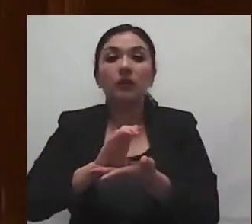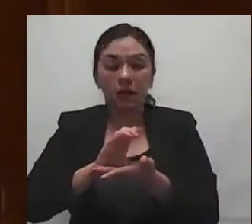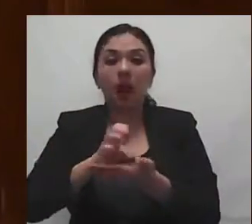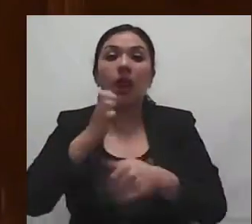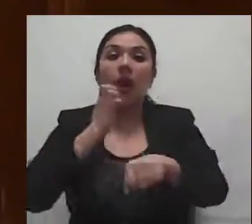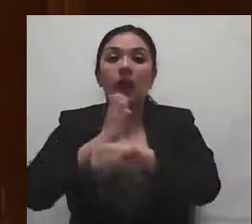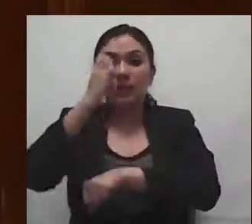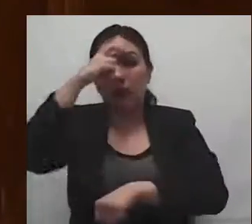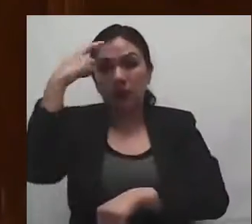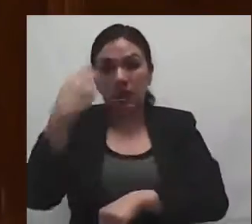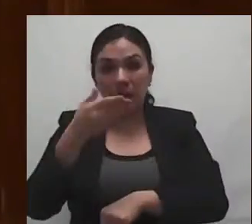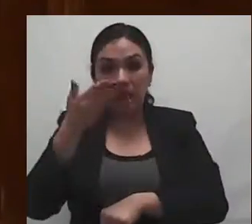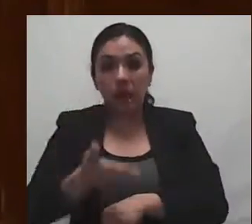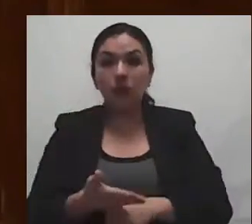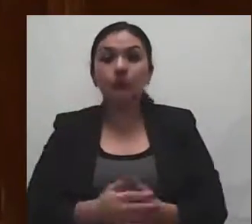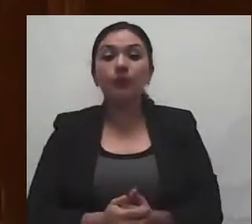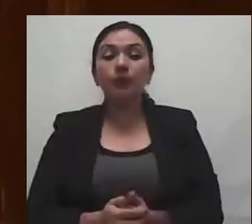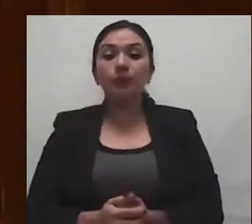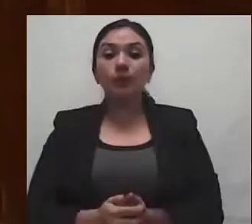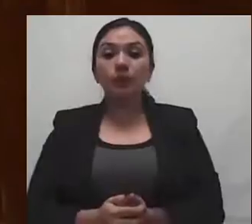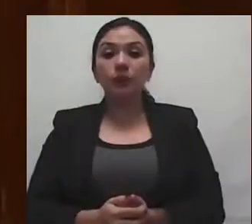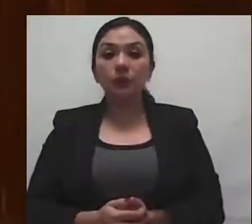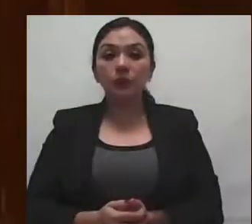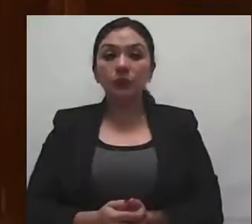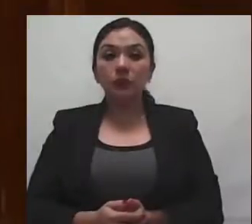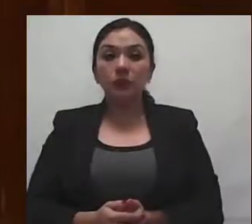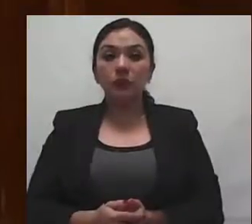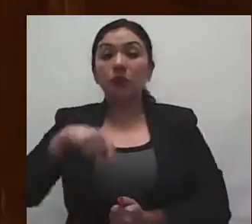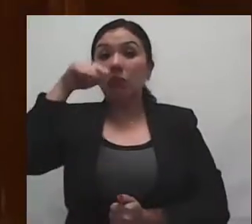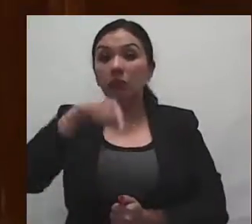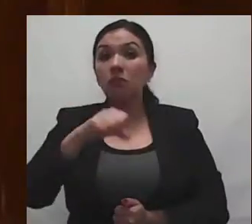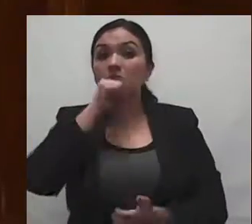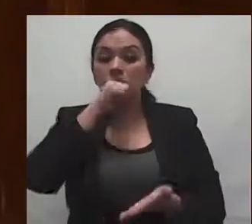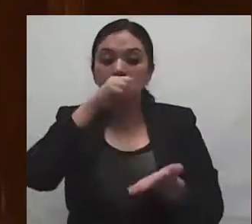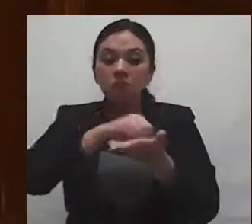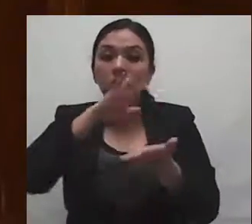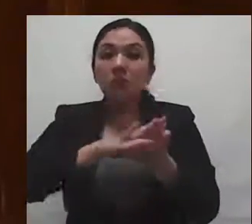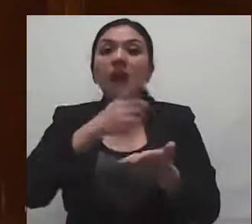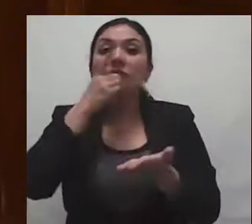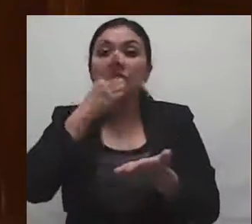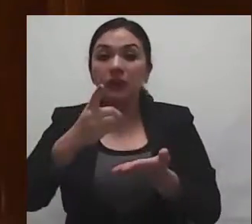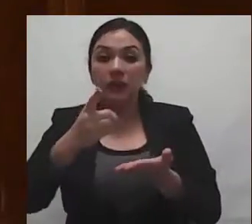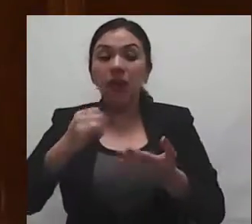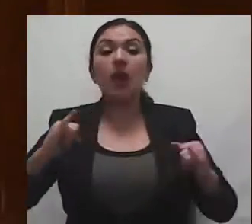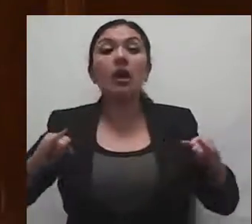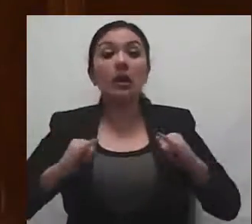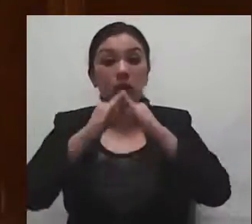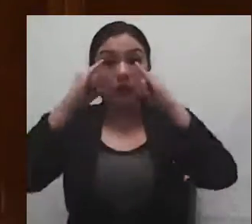Estado de México, donde se enfatiza que el Instituto